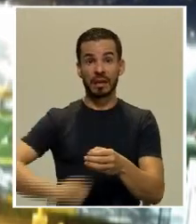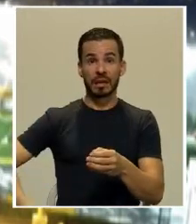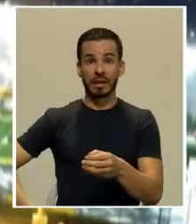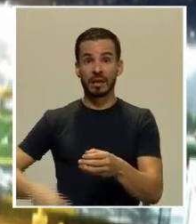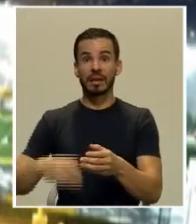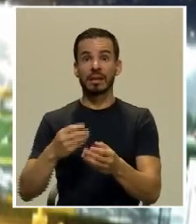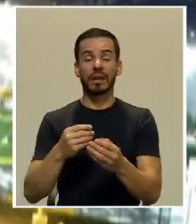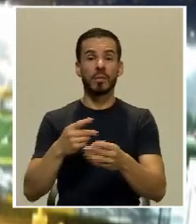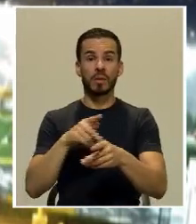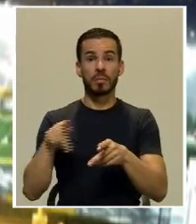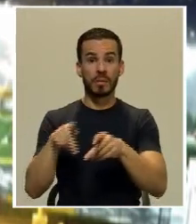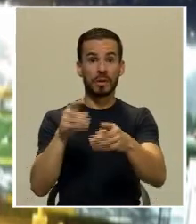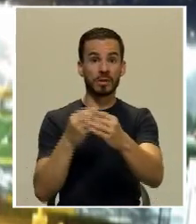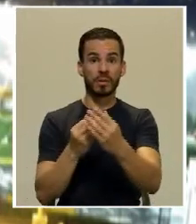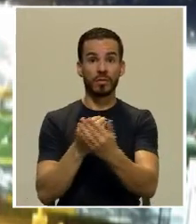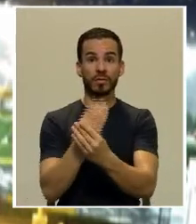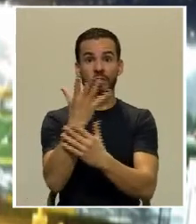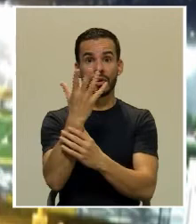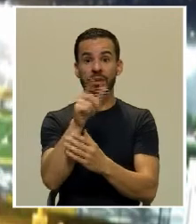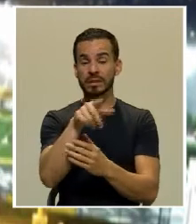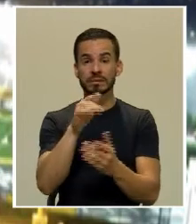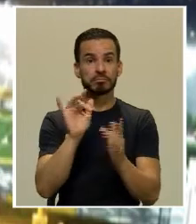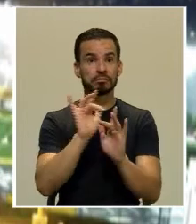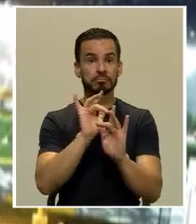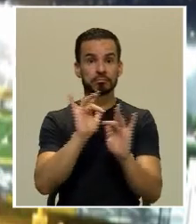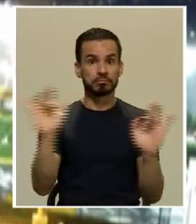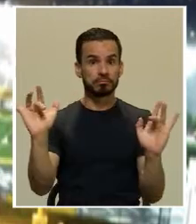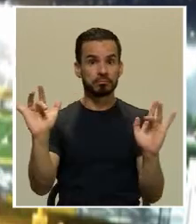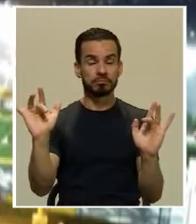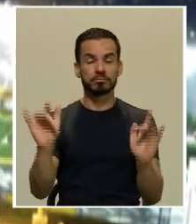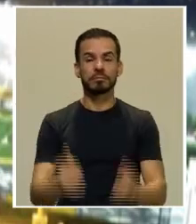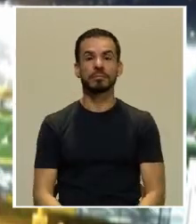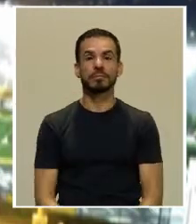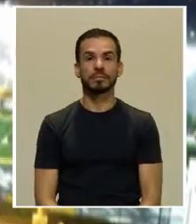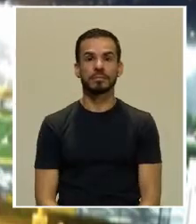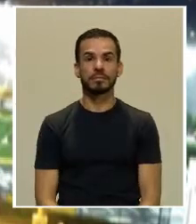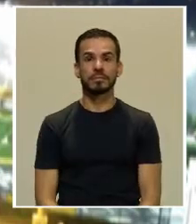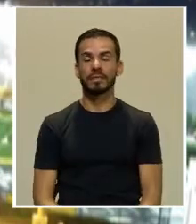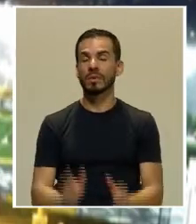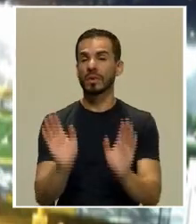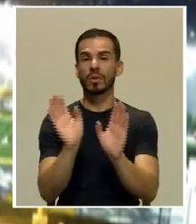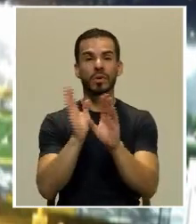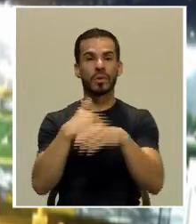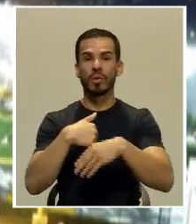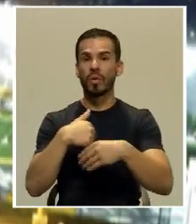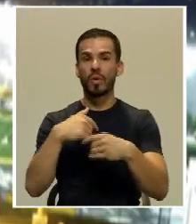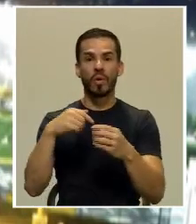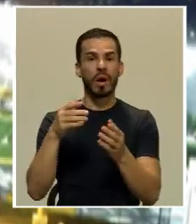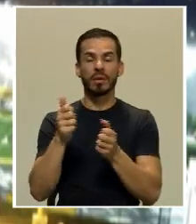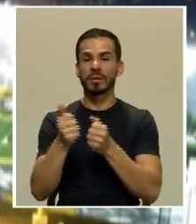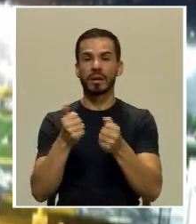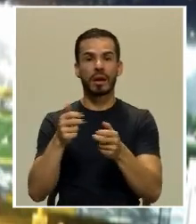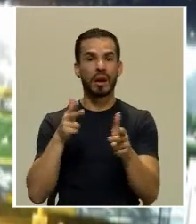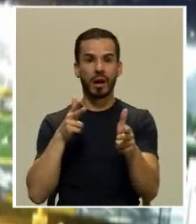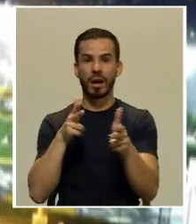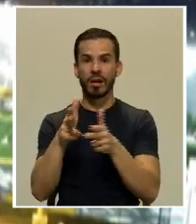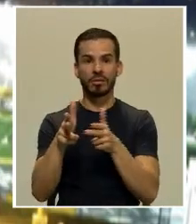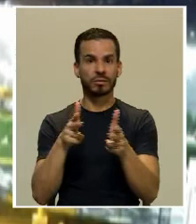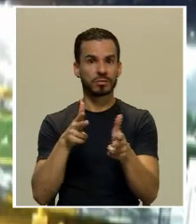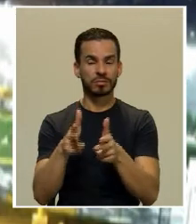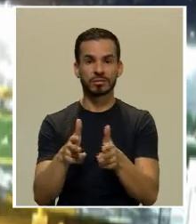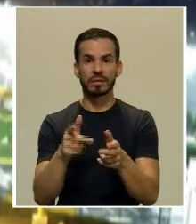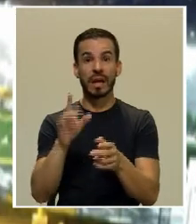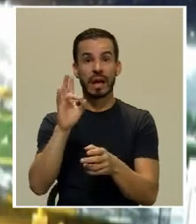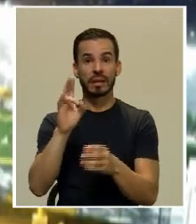por el Paseo de las Flores, se ve completamente desolado. Es decir, no hay circulación de